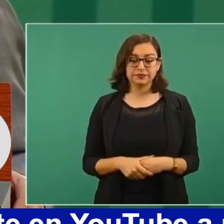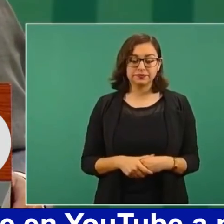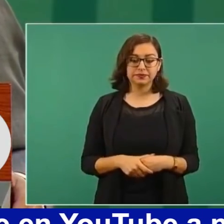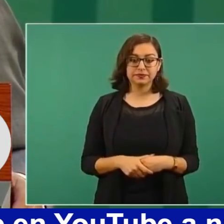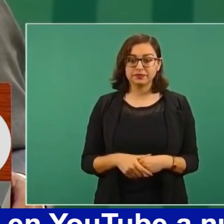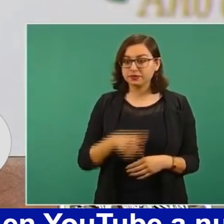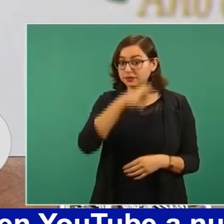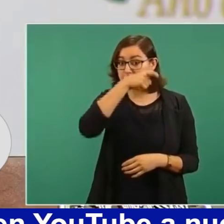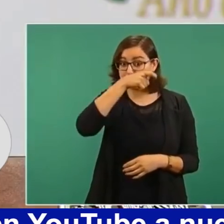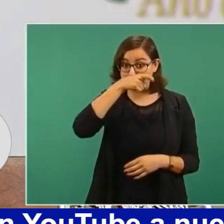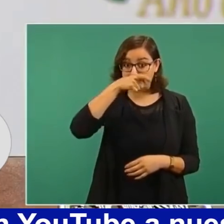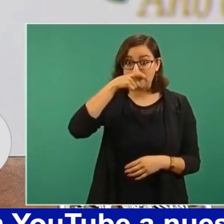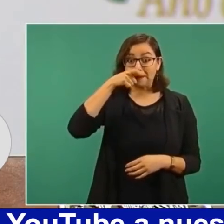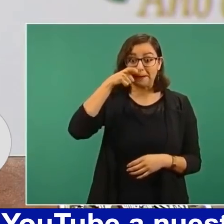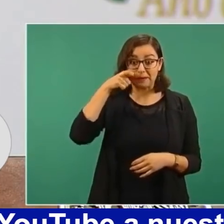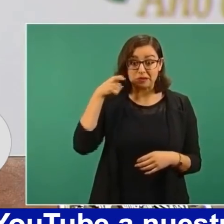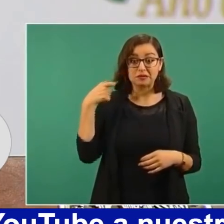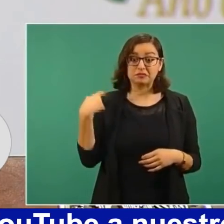bastante ambiciosos.